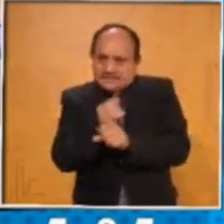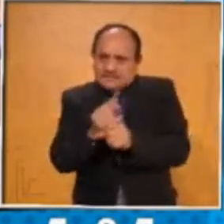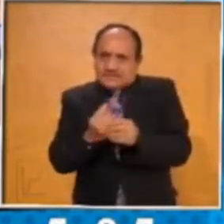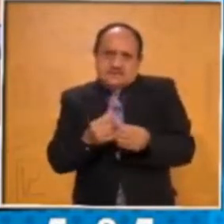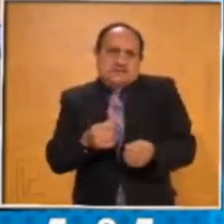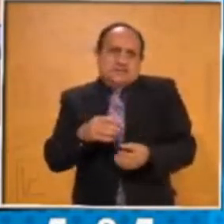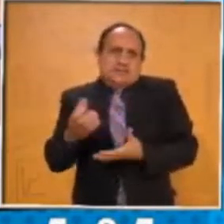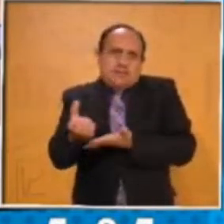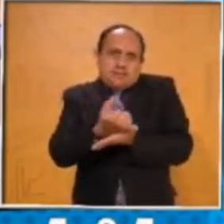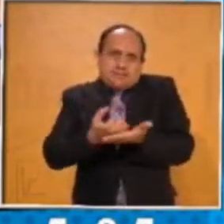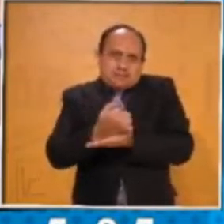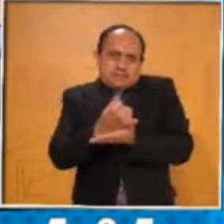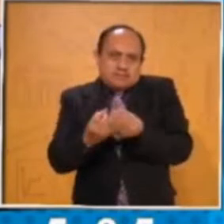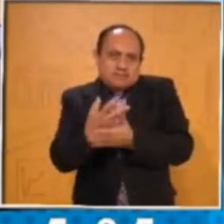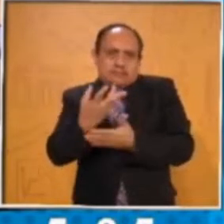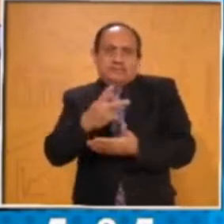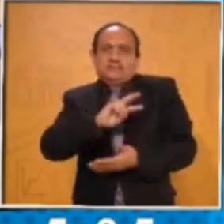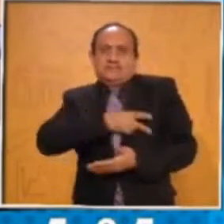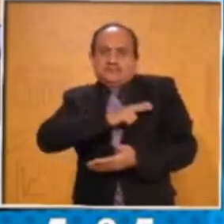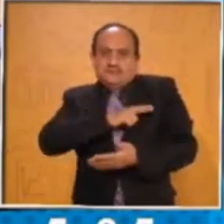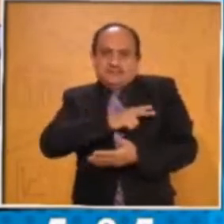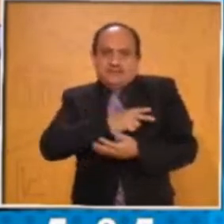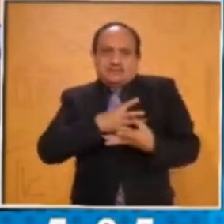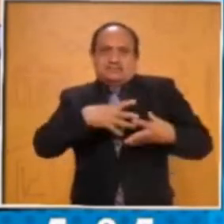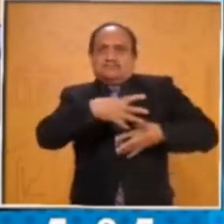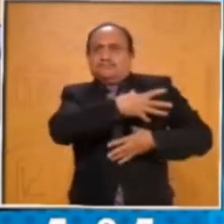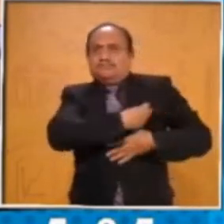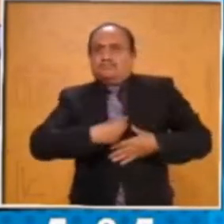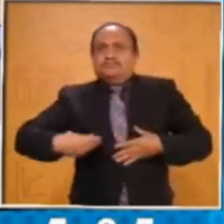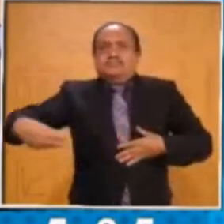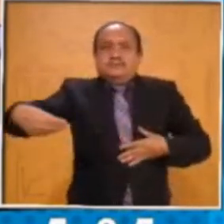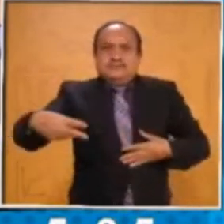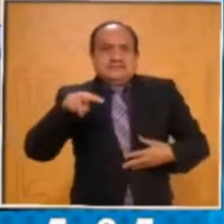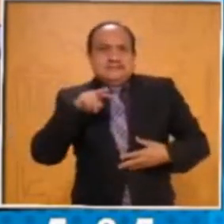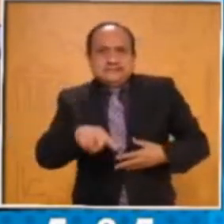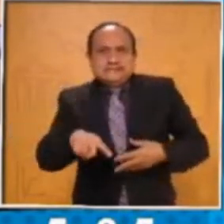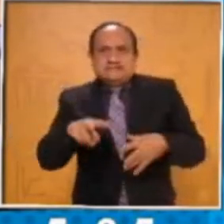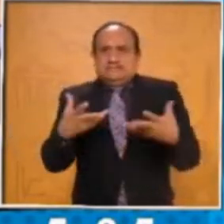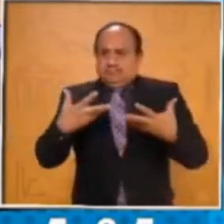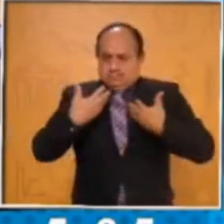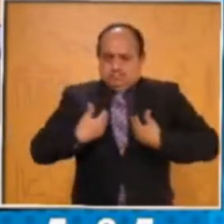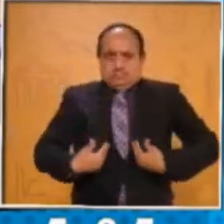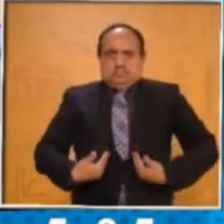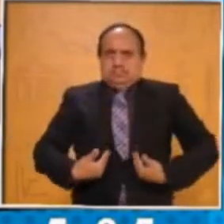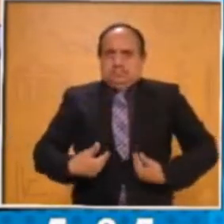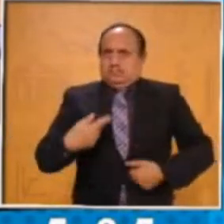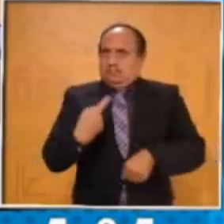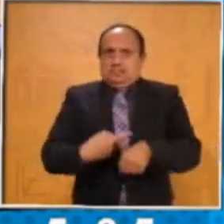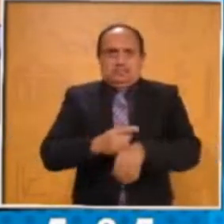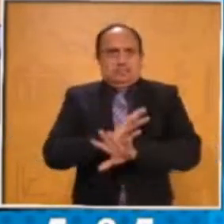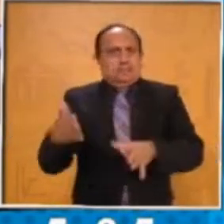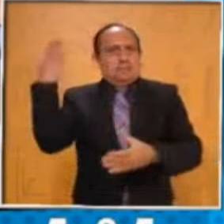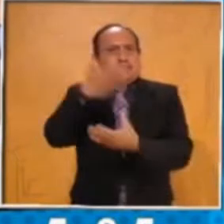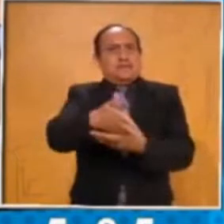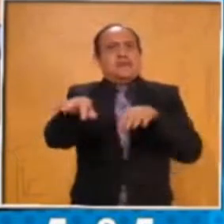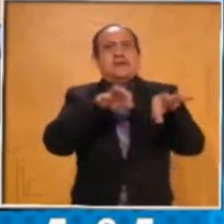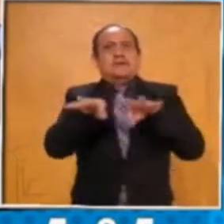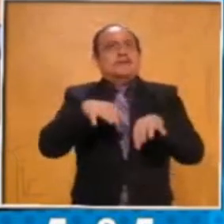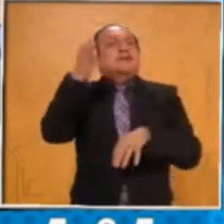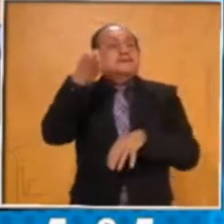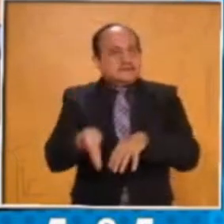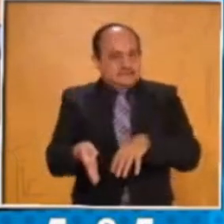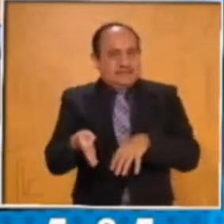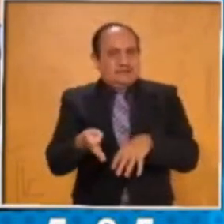ya convertido en una pandemia. Al ver que no presentaba secuelas o lesiones, volvió al trabajo y aceptó con